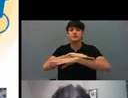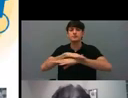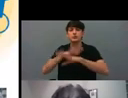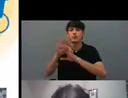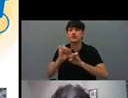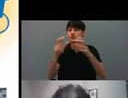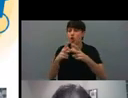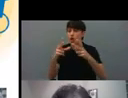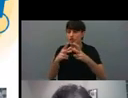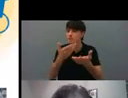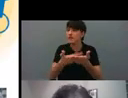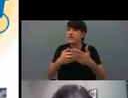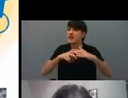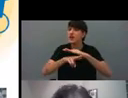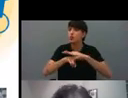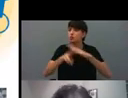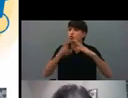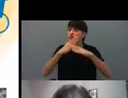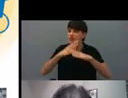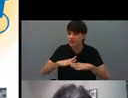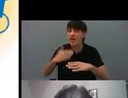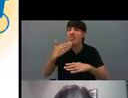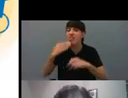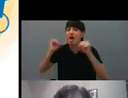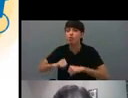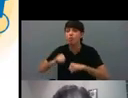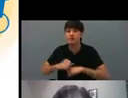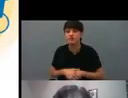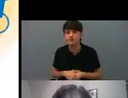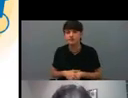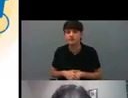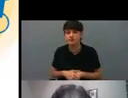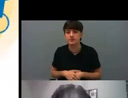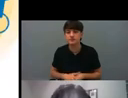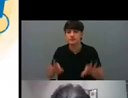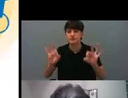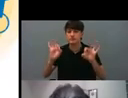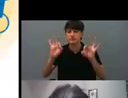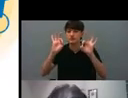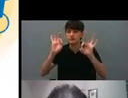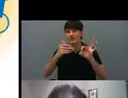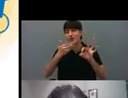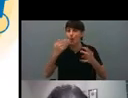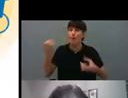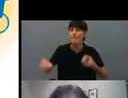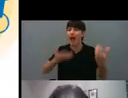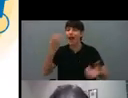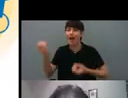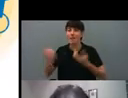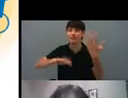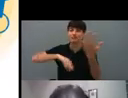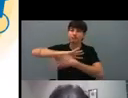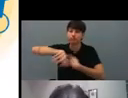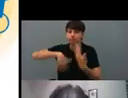y de calidad en su edad adulta. Pues este es el juego de malabares de mi vida y no